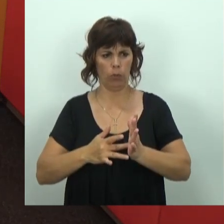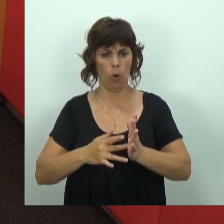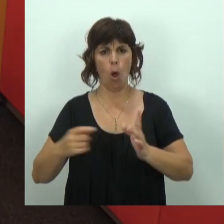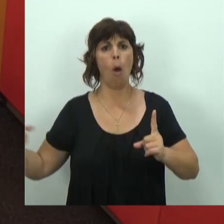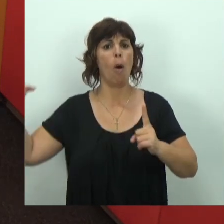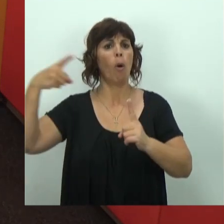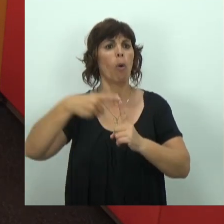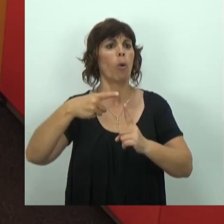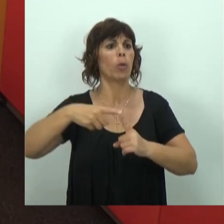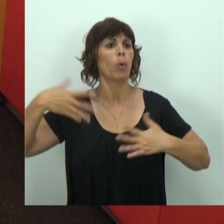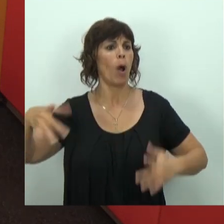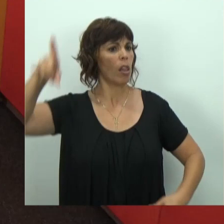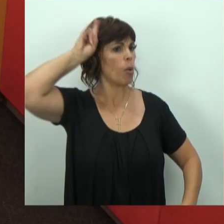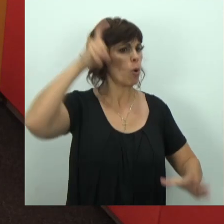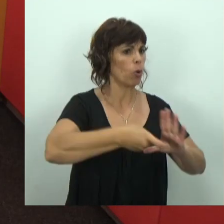cambiar cosas,